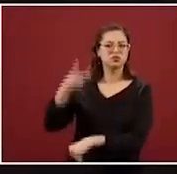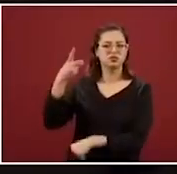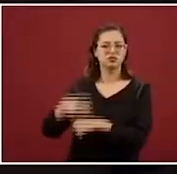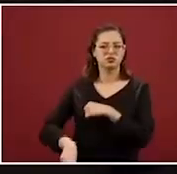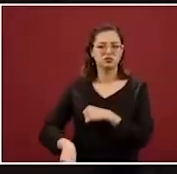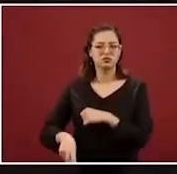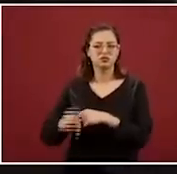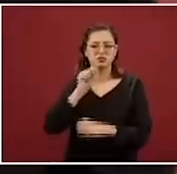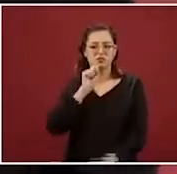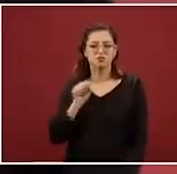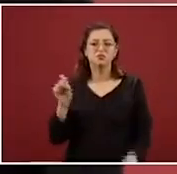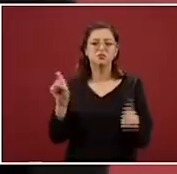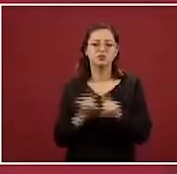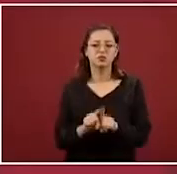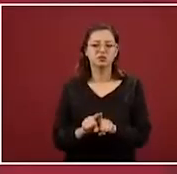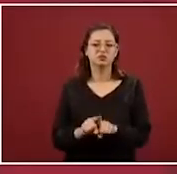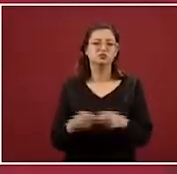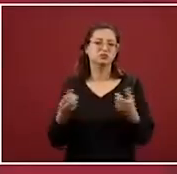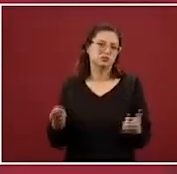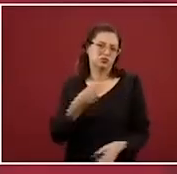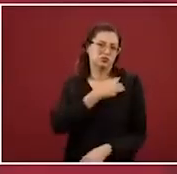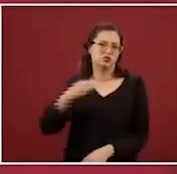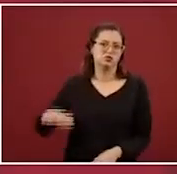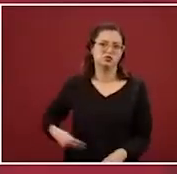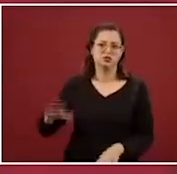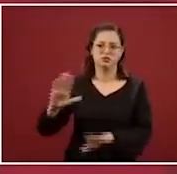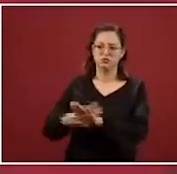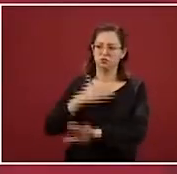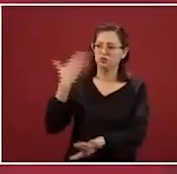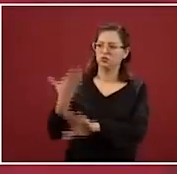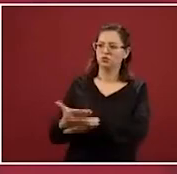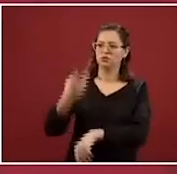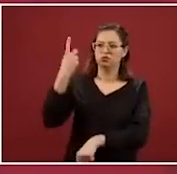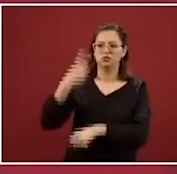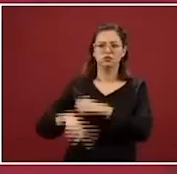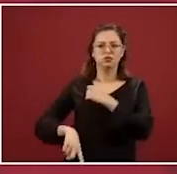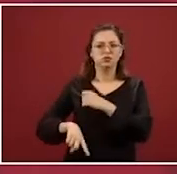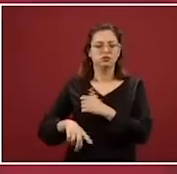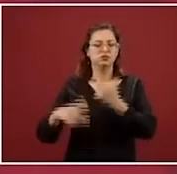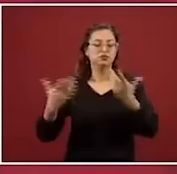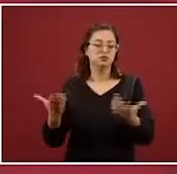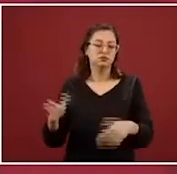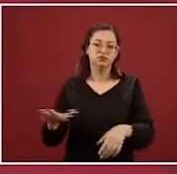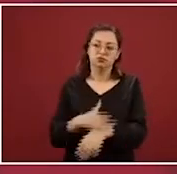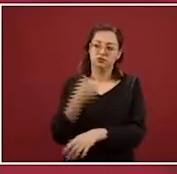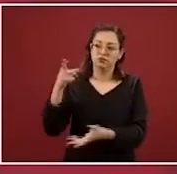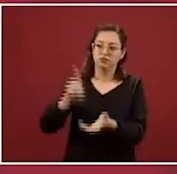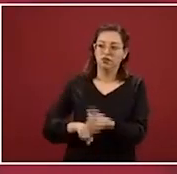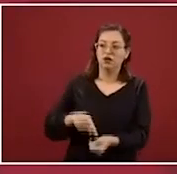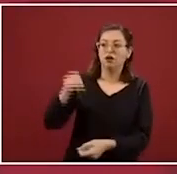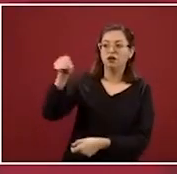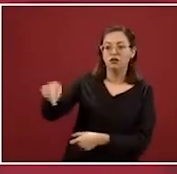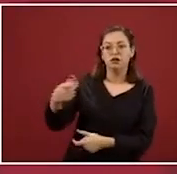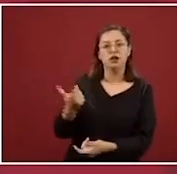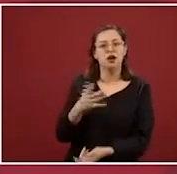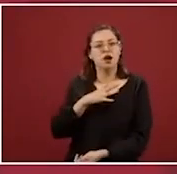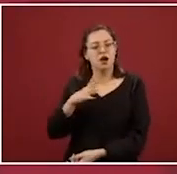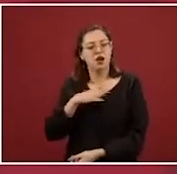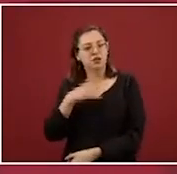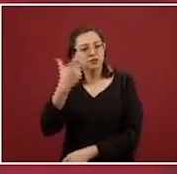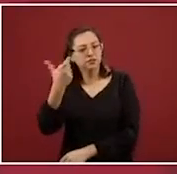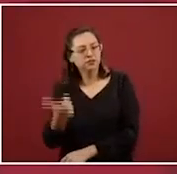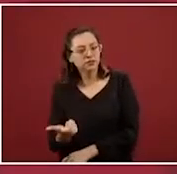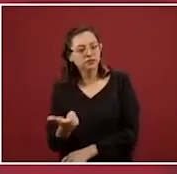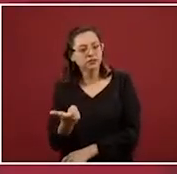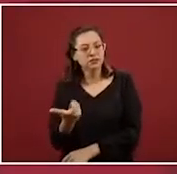a el municipio, porque esta es una fuente de empleo, una